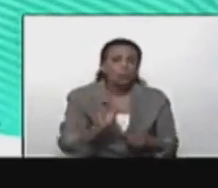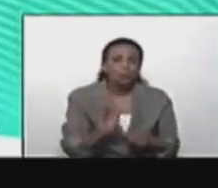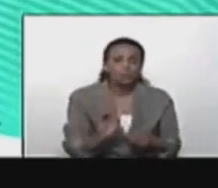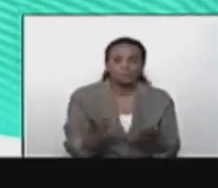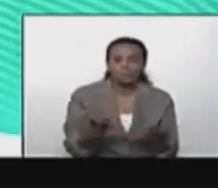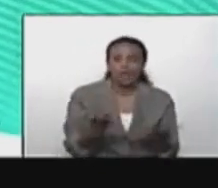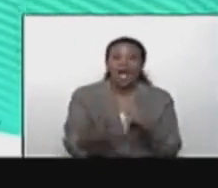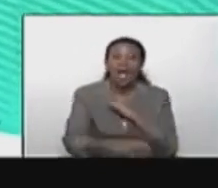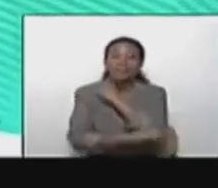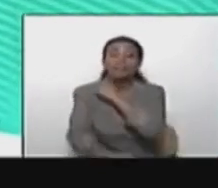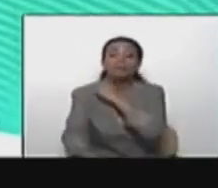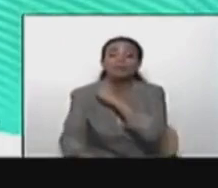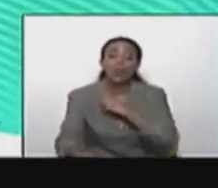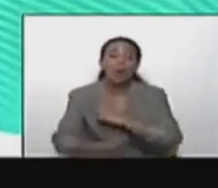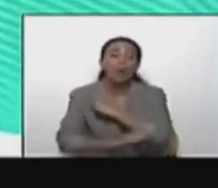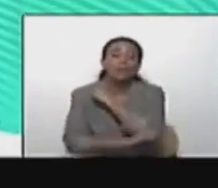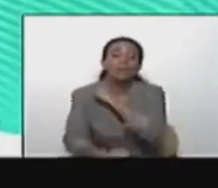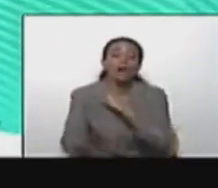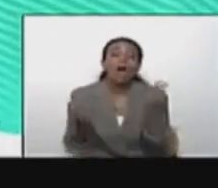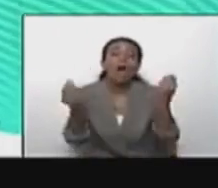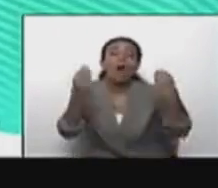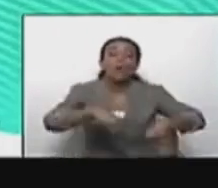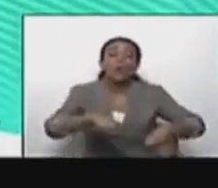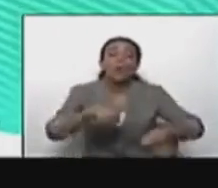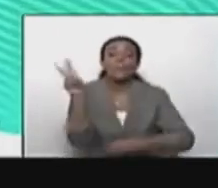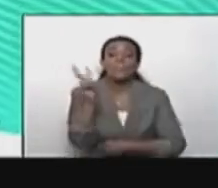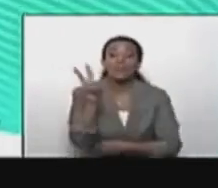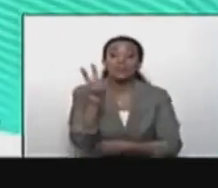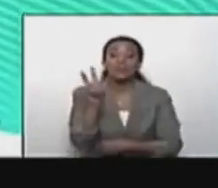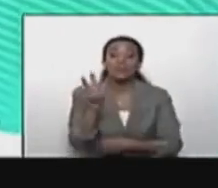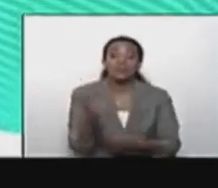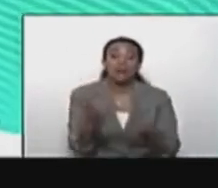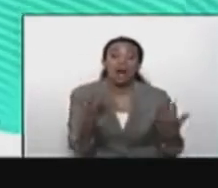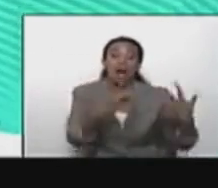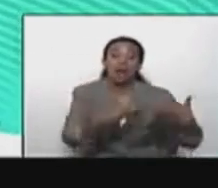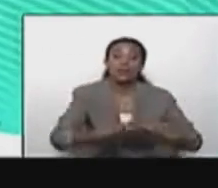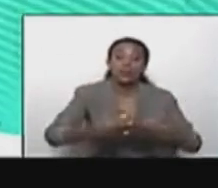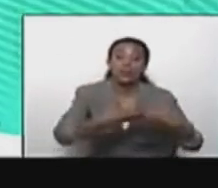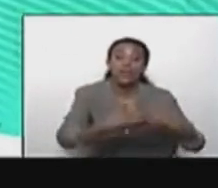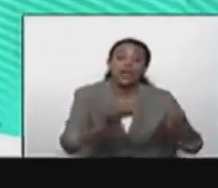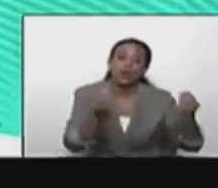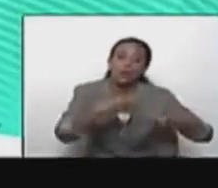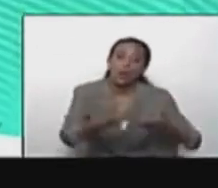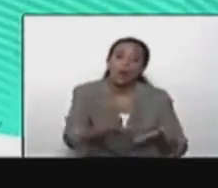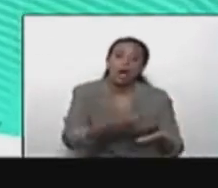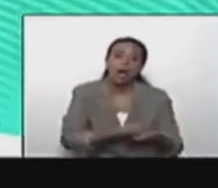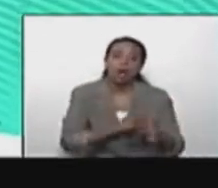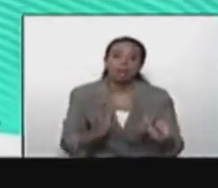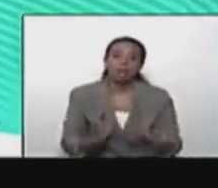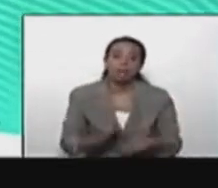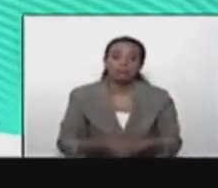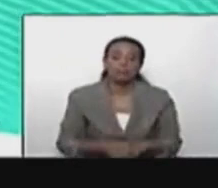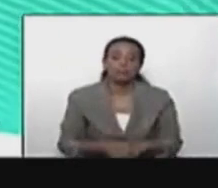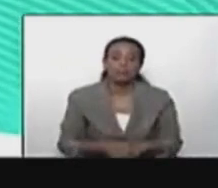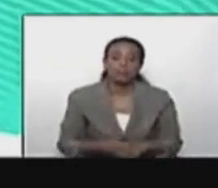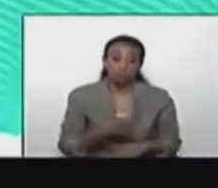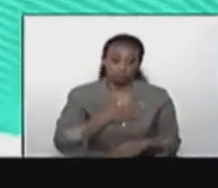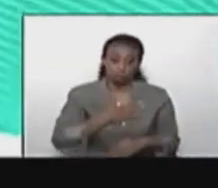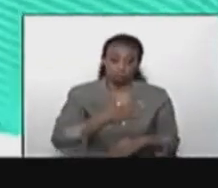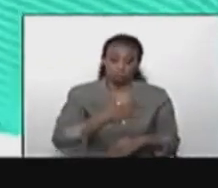la espalda a las negociaciones, conversaciones y acuerdos que ya se han firmado.